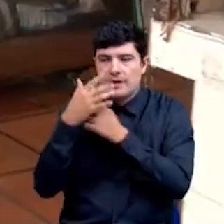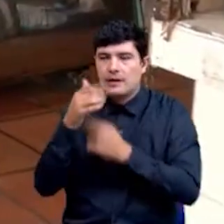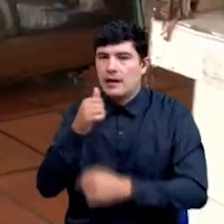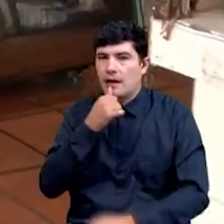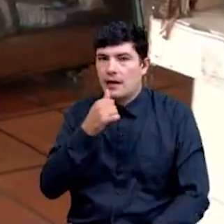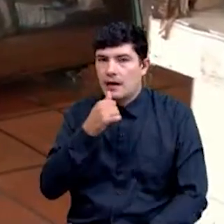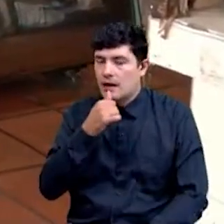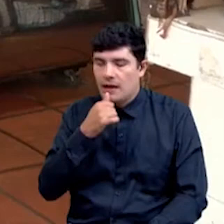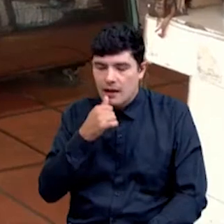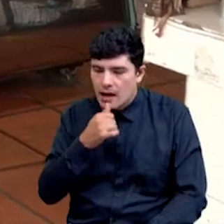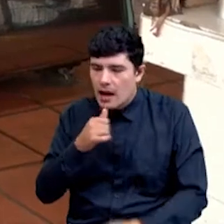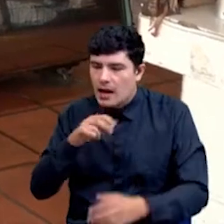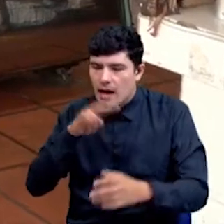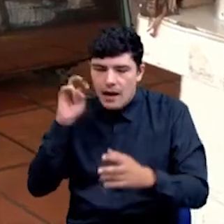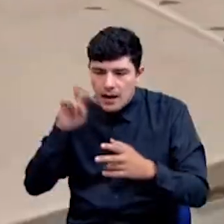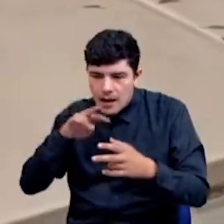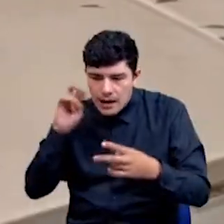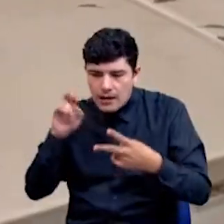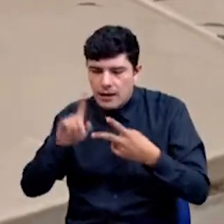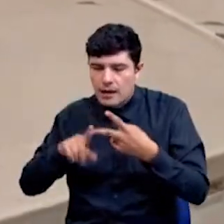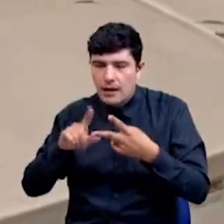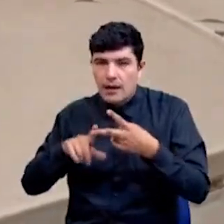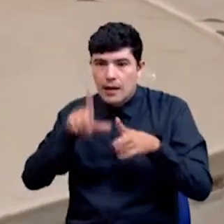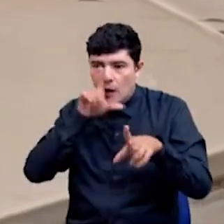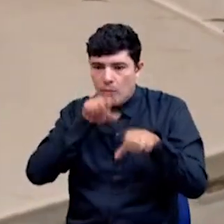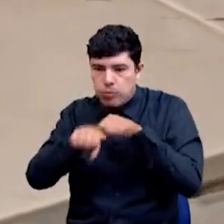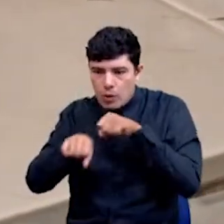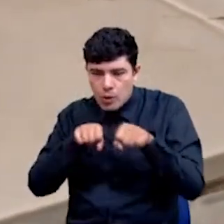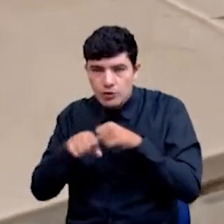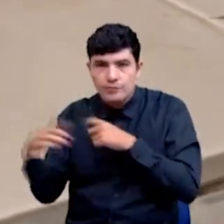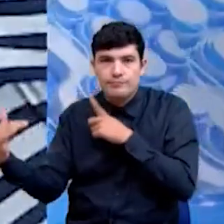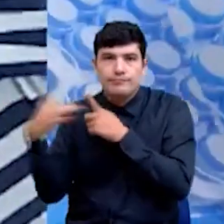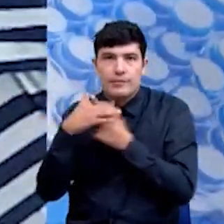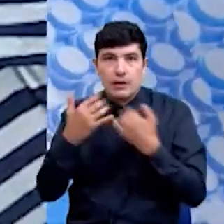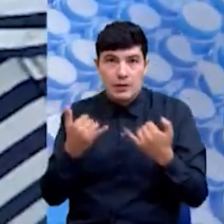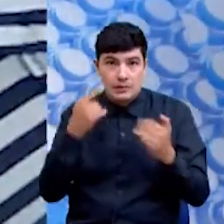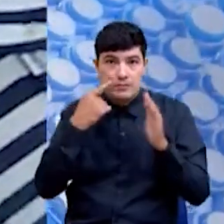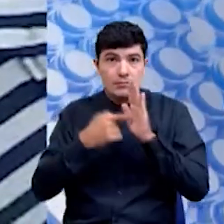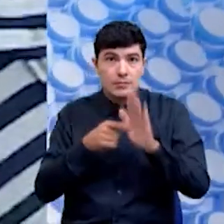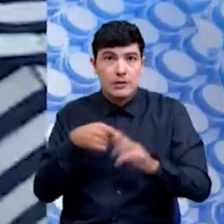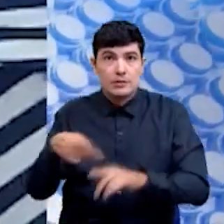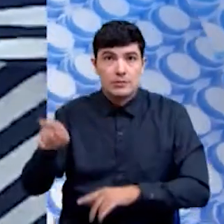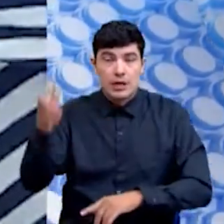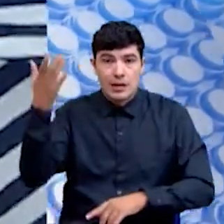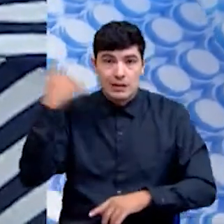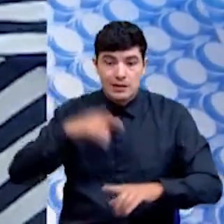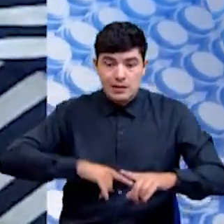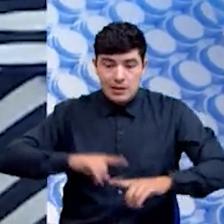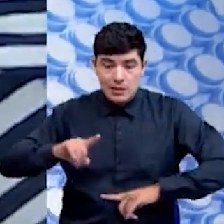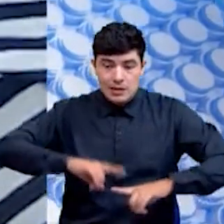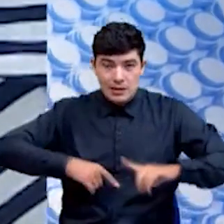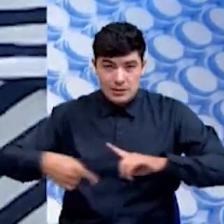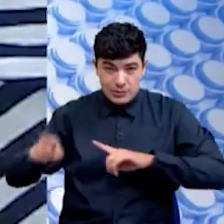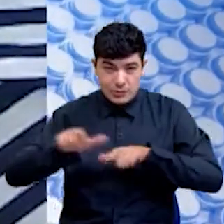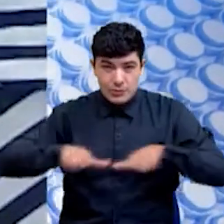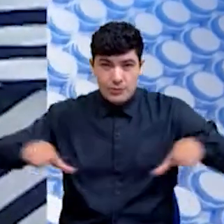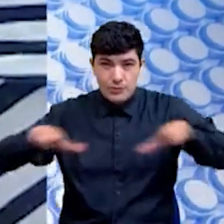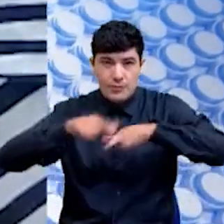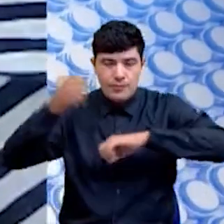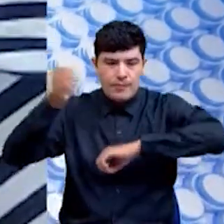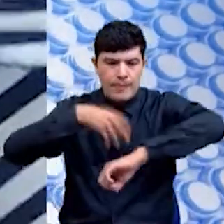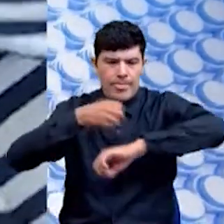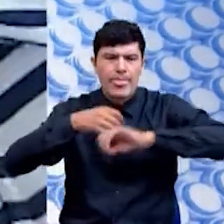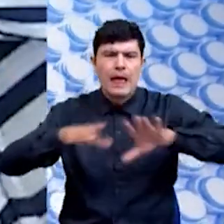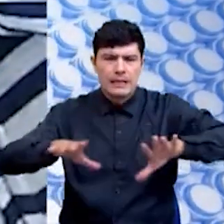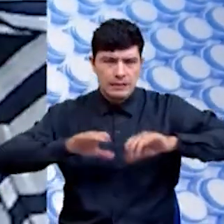carnes y de la parte del pollo. En este video, la anterior administradora de la plaza de mercado aceptó